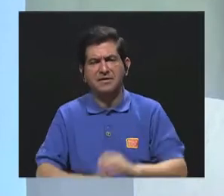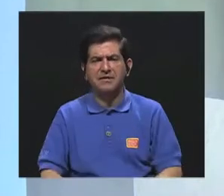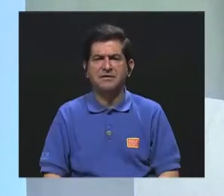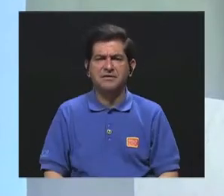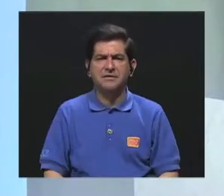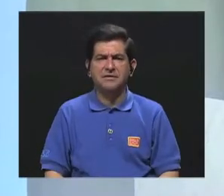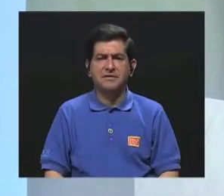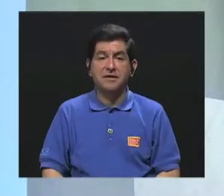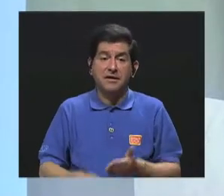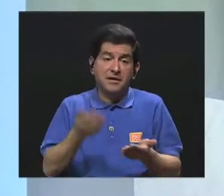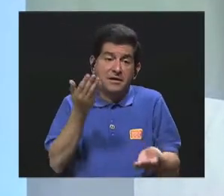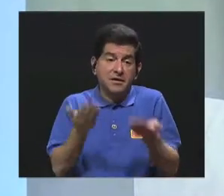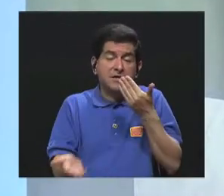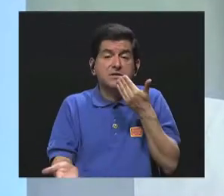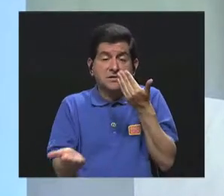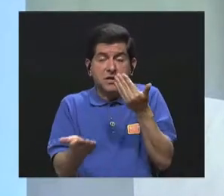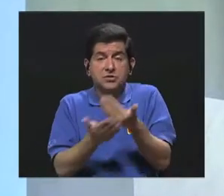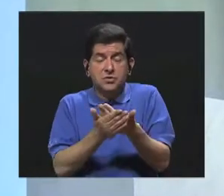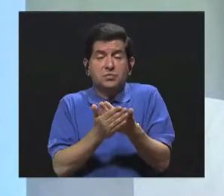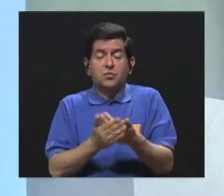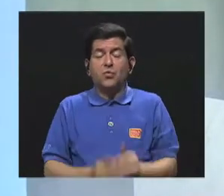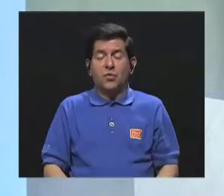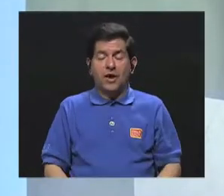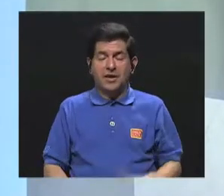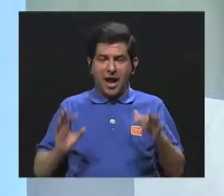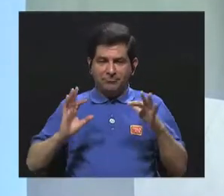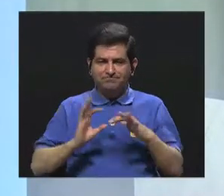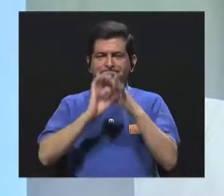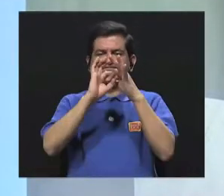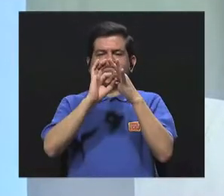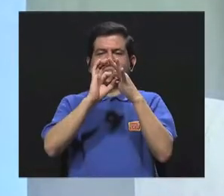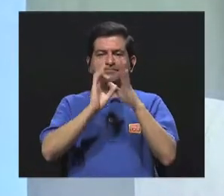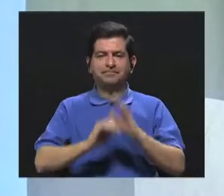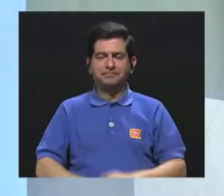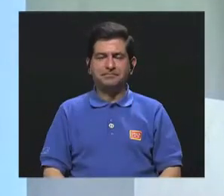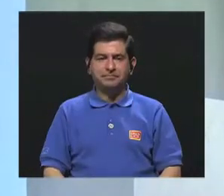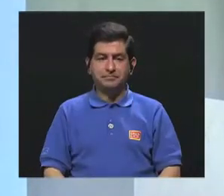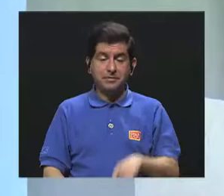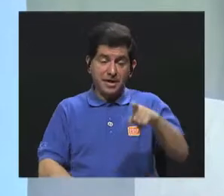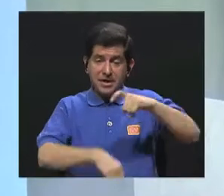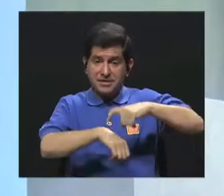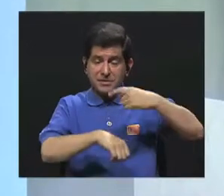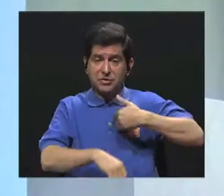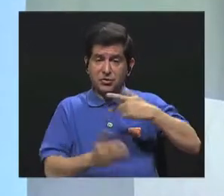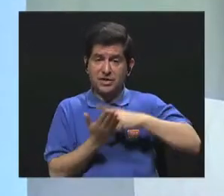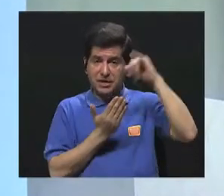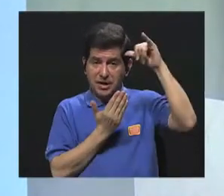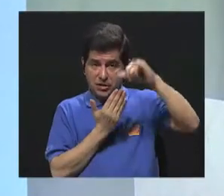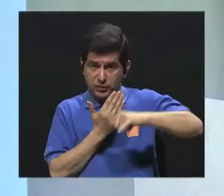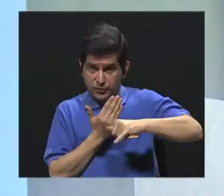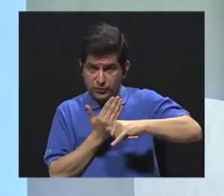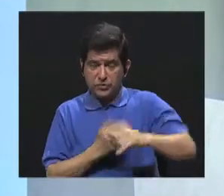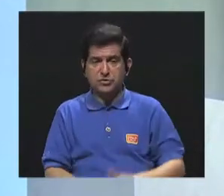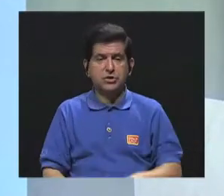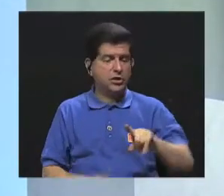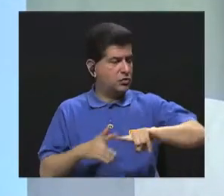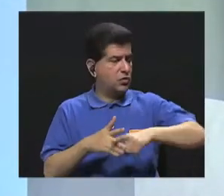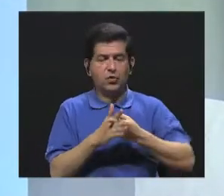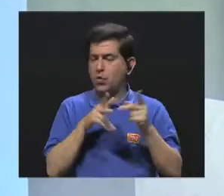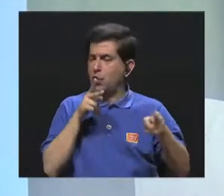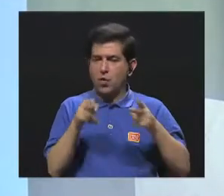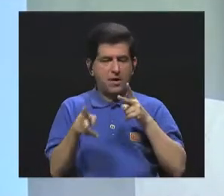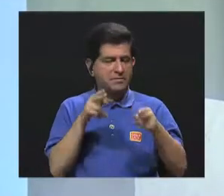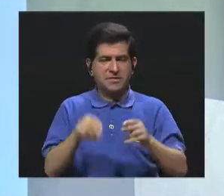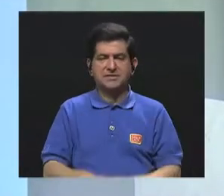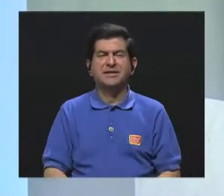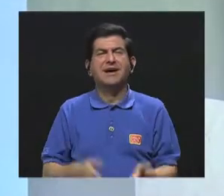hubo una buena química, y ella en ese momento tenía el proyecto, no había empezado a editar, no sabía,